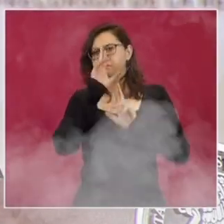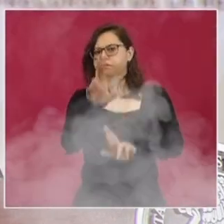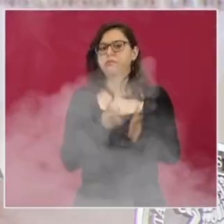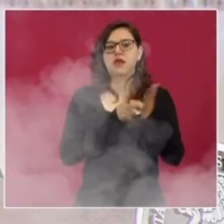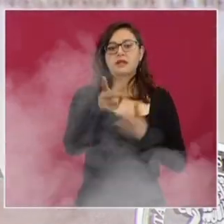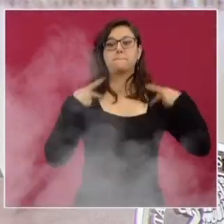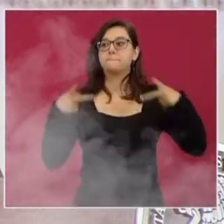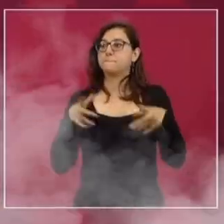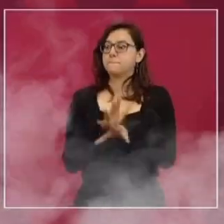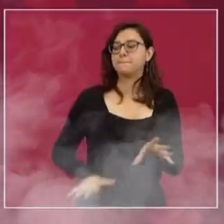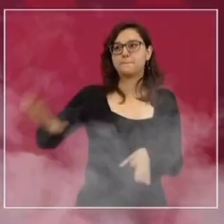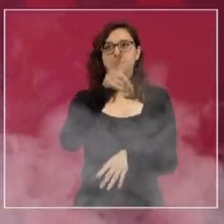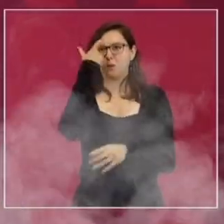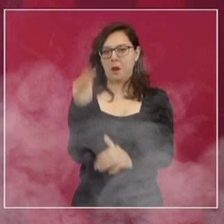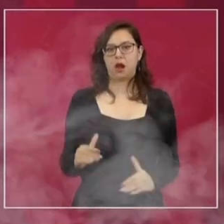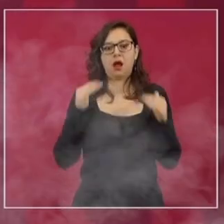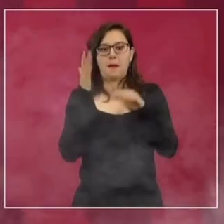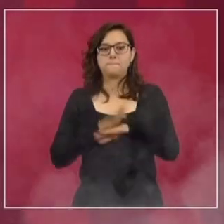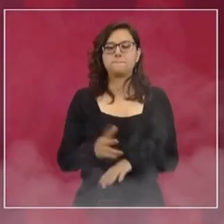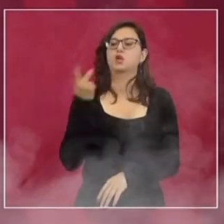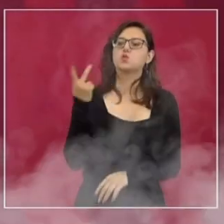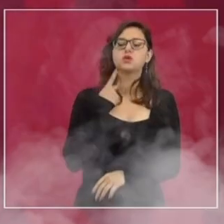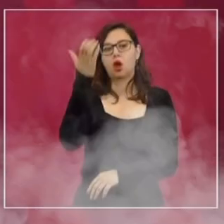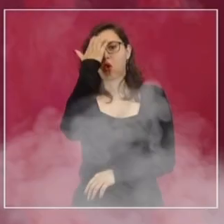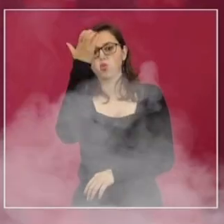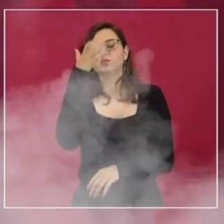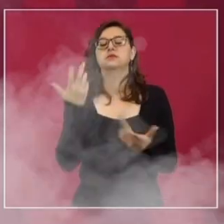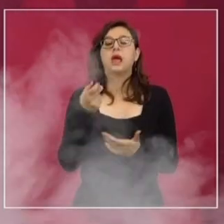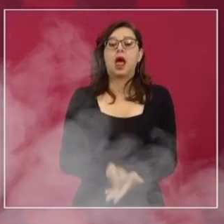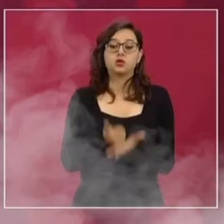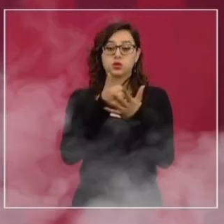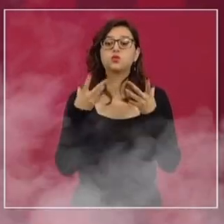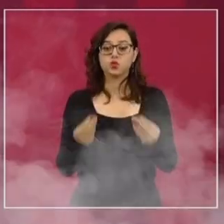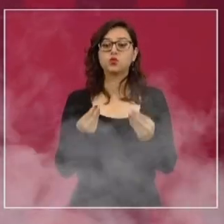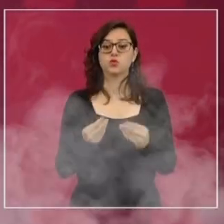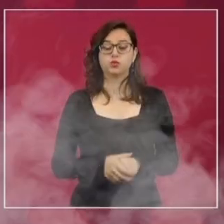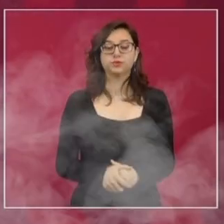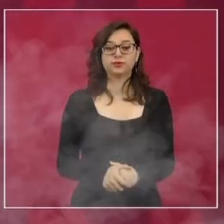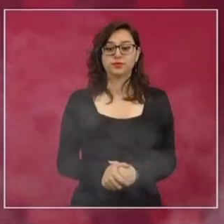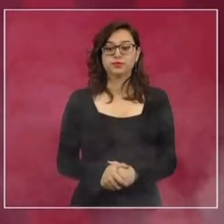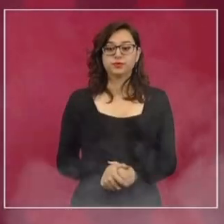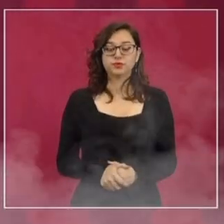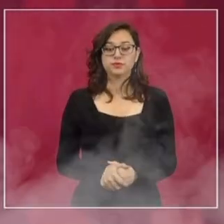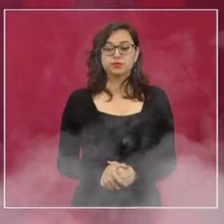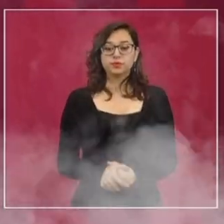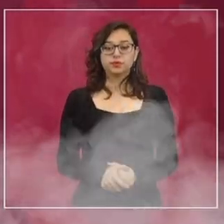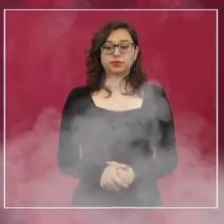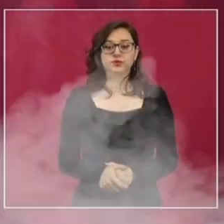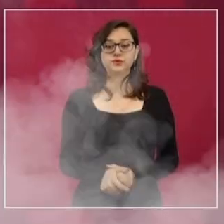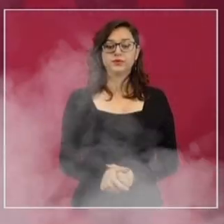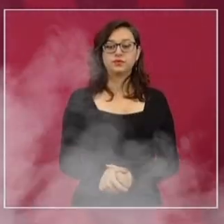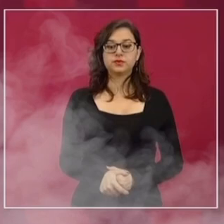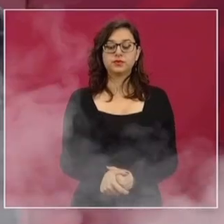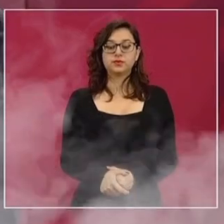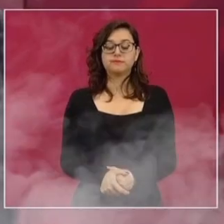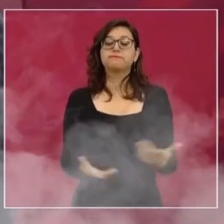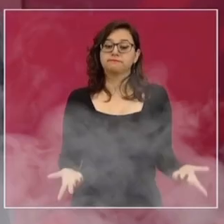politizada. Y todo esto ayuda mucho, ¿no? De todas formas, hay que estar